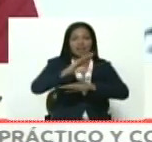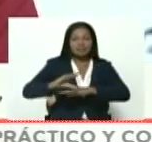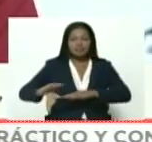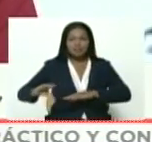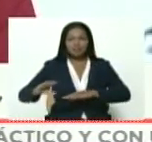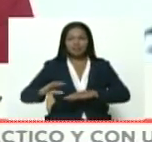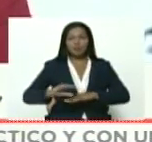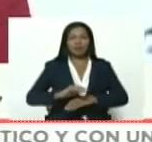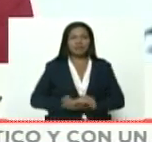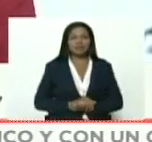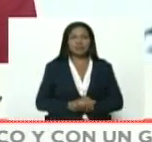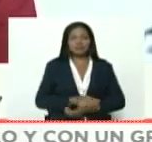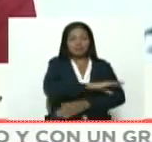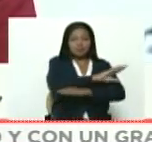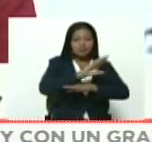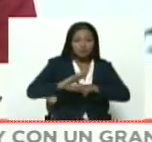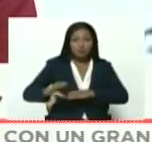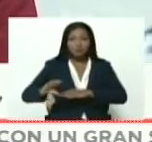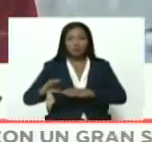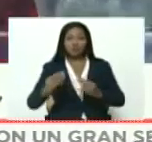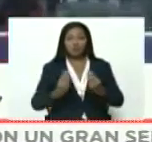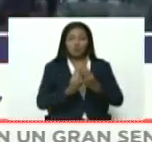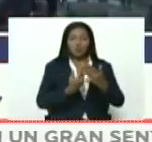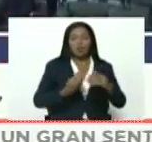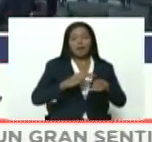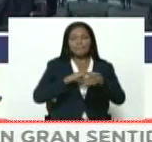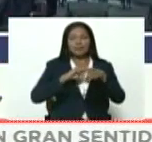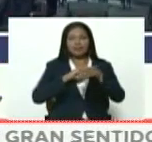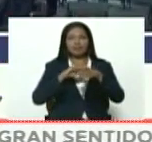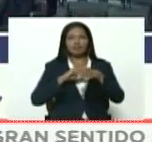Guaira. Allá está Néstor Reverol Torres,